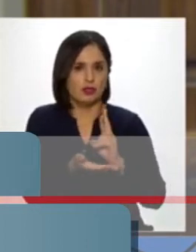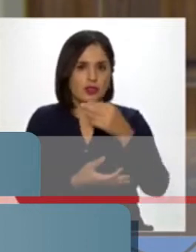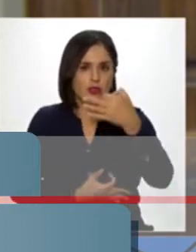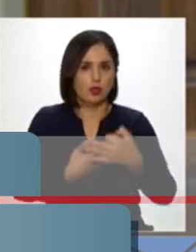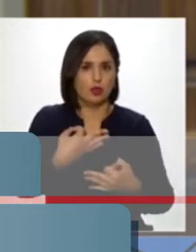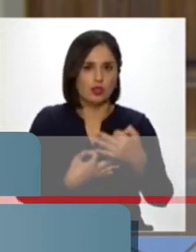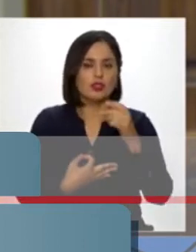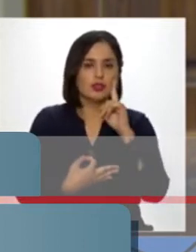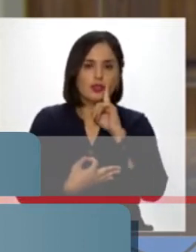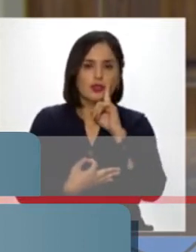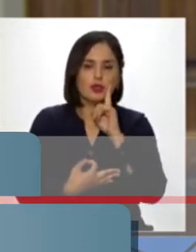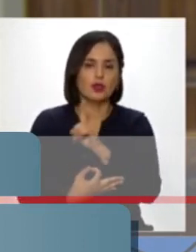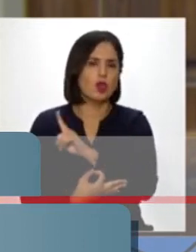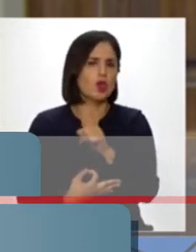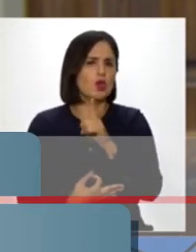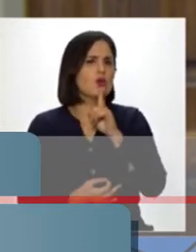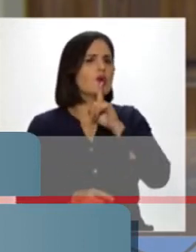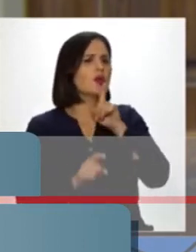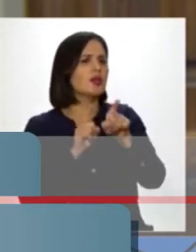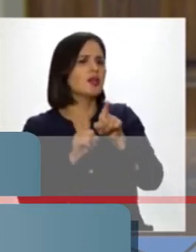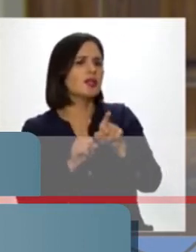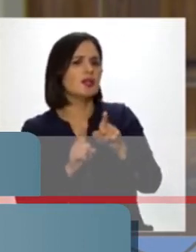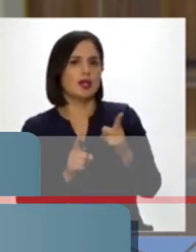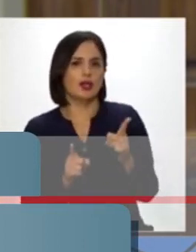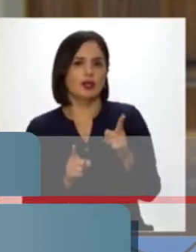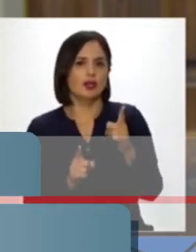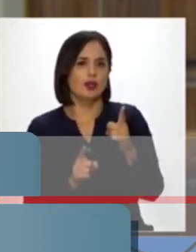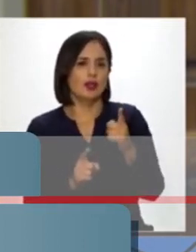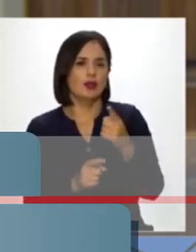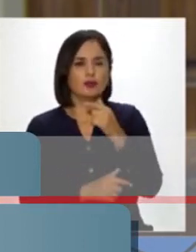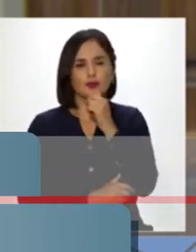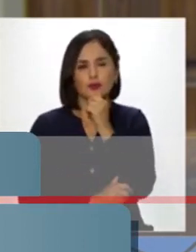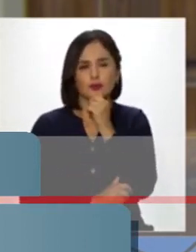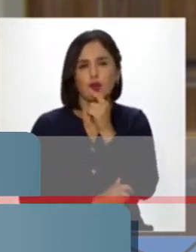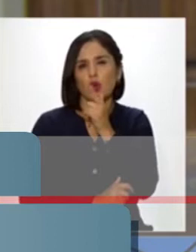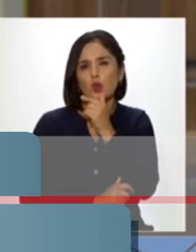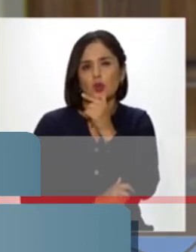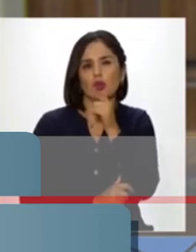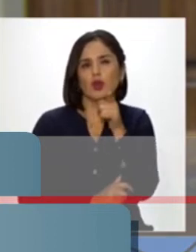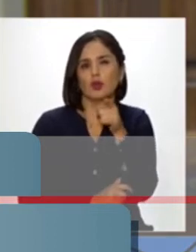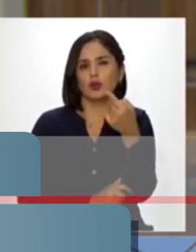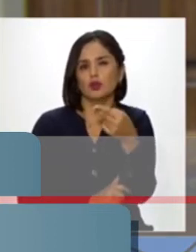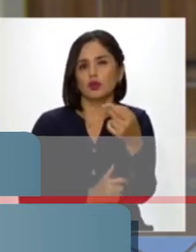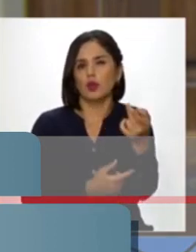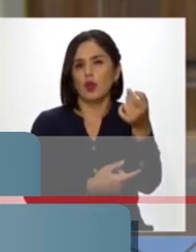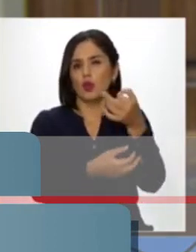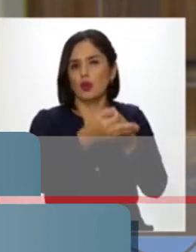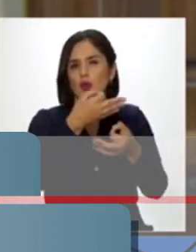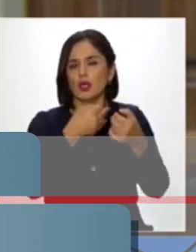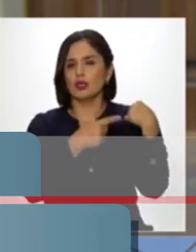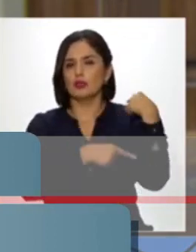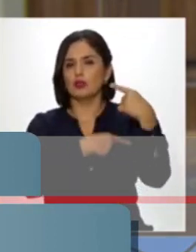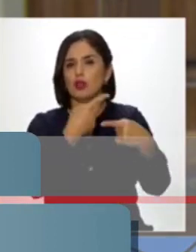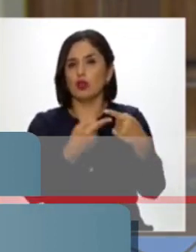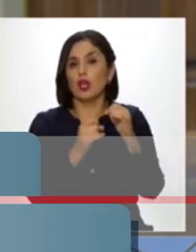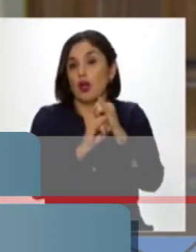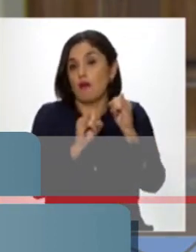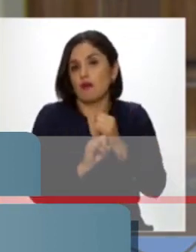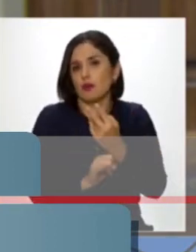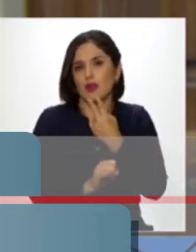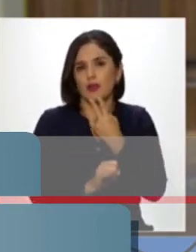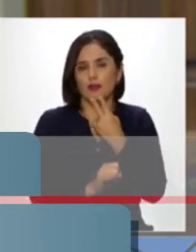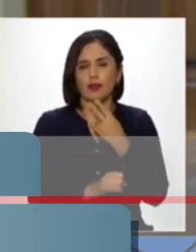no ser enjuiciada estigmatizan y cuestionada por su relato su conducta o estilo de vida asimismo